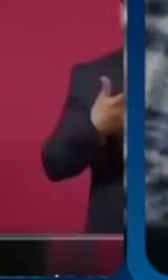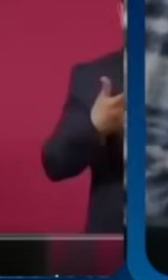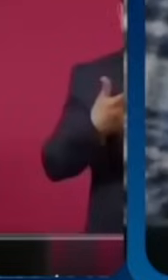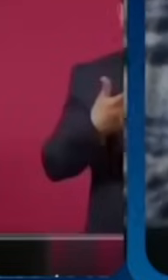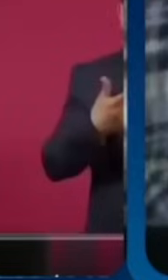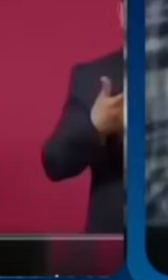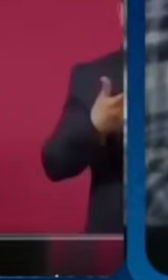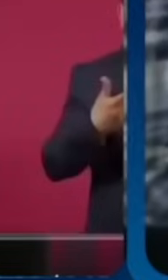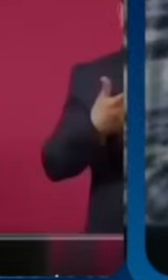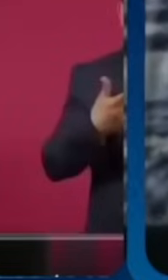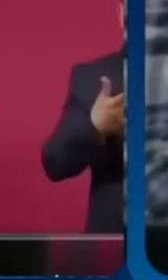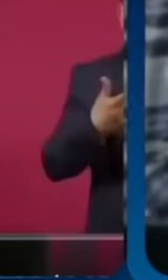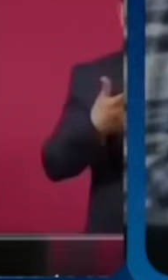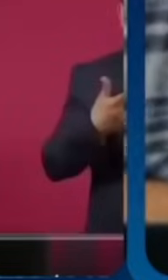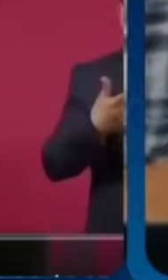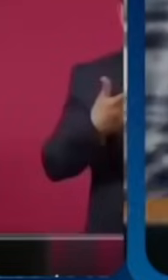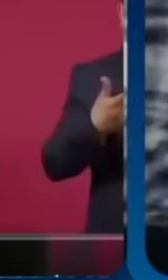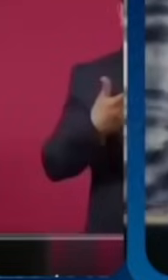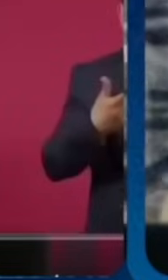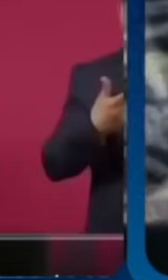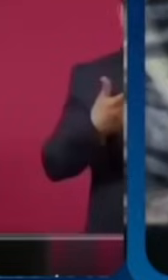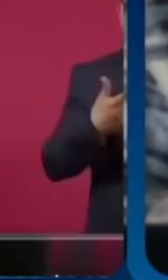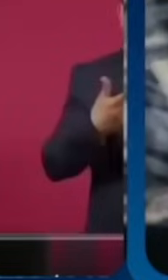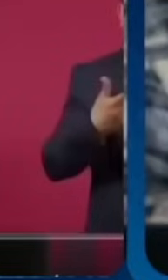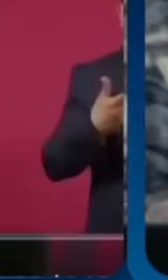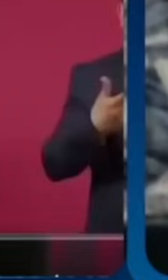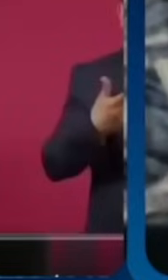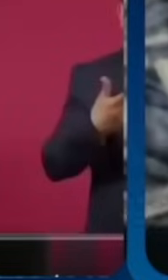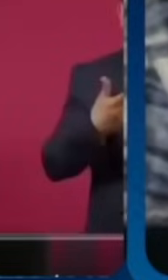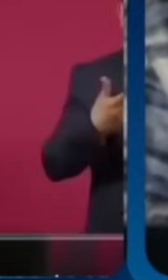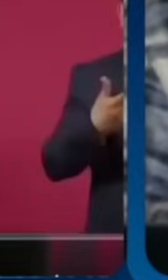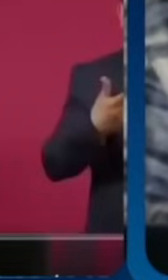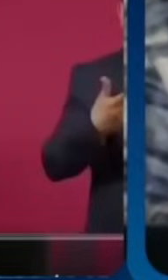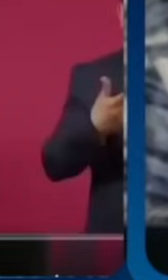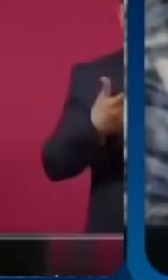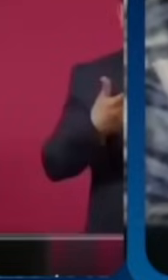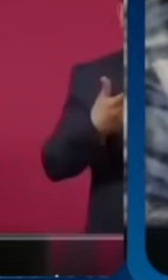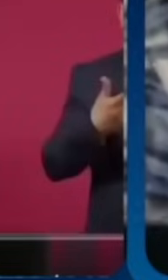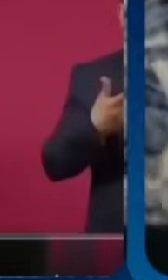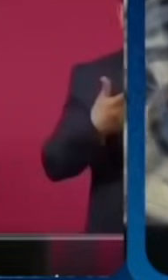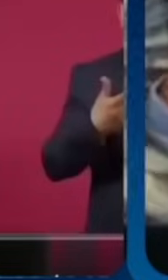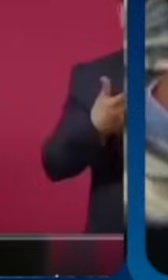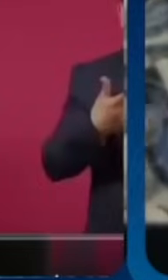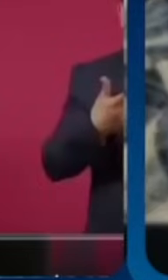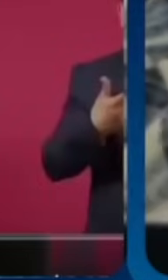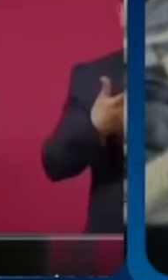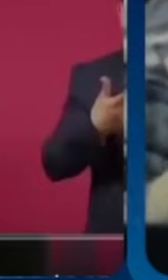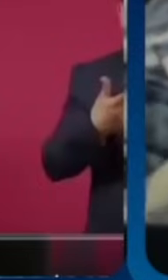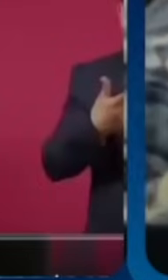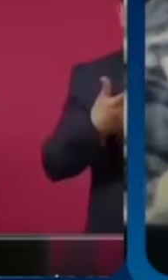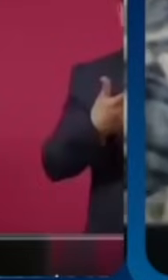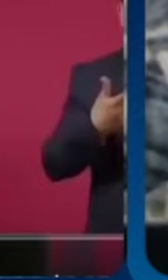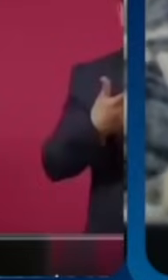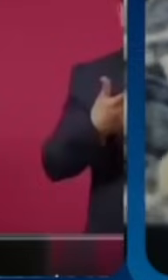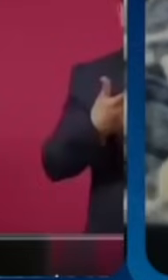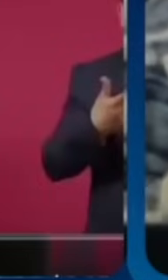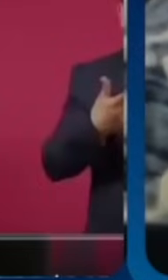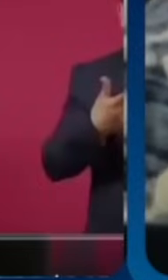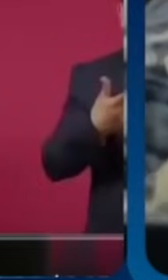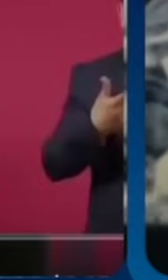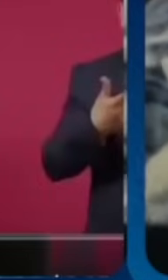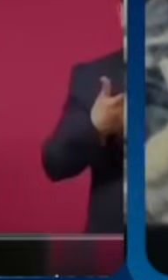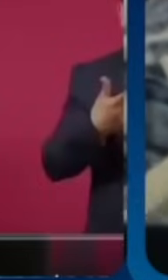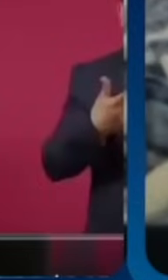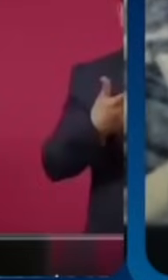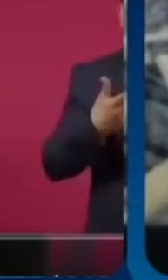muchas manifestaciones, yo sé que algunos los obligaron, pero si tú eres trabajador del Poder Judicial, recapacita. Esta